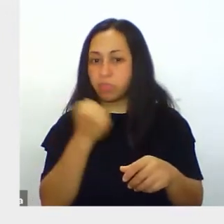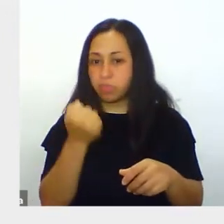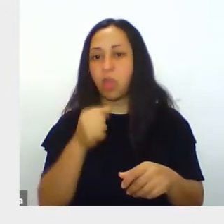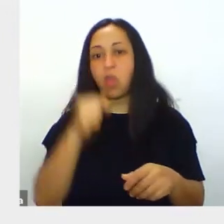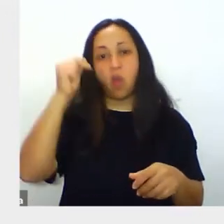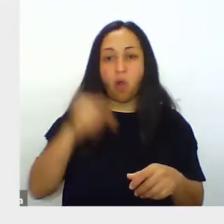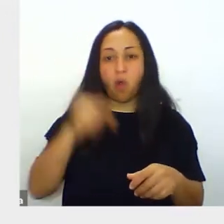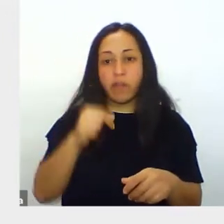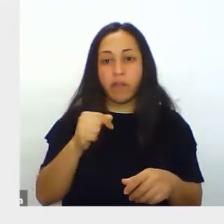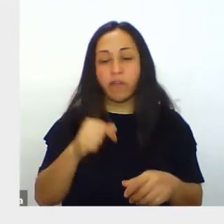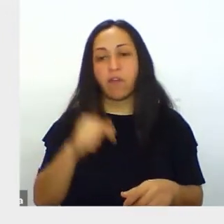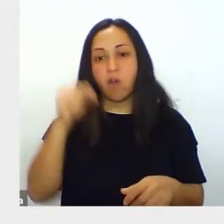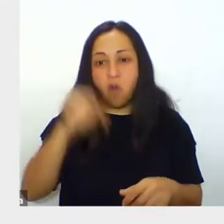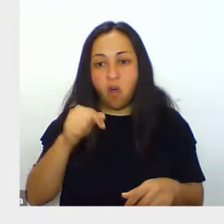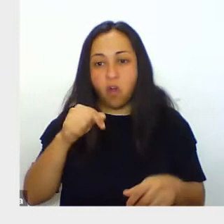en día